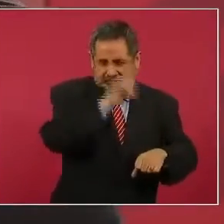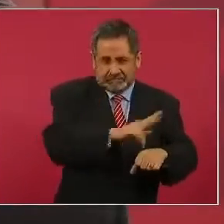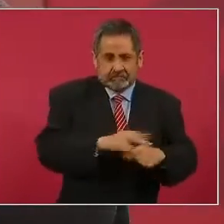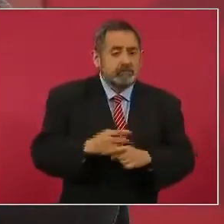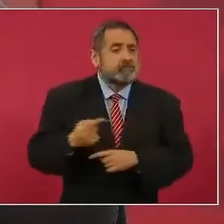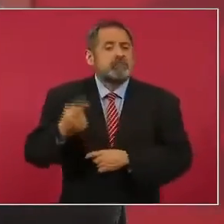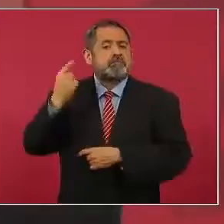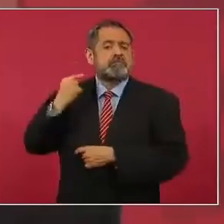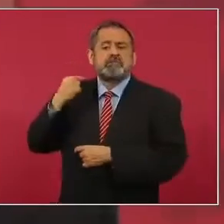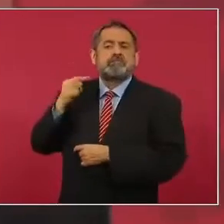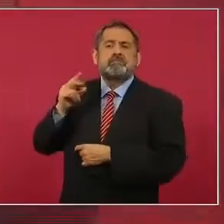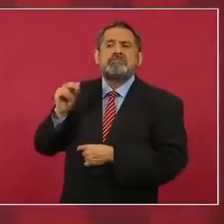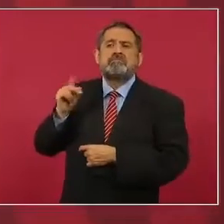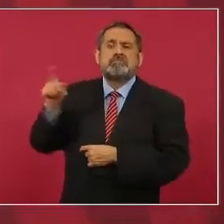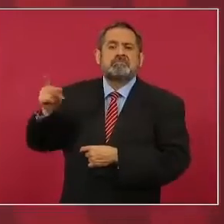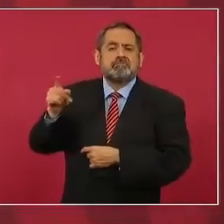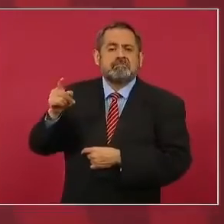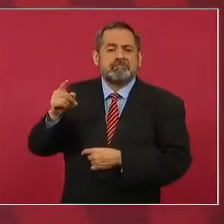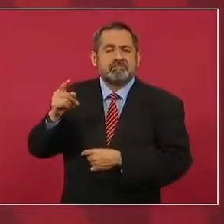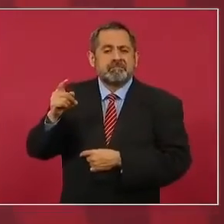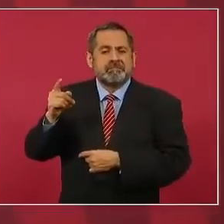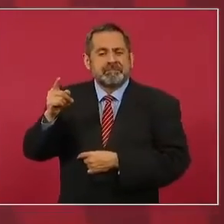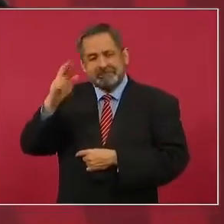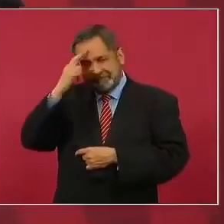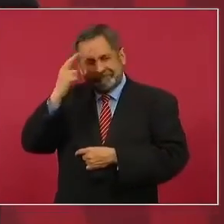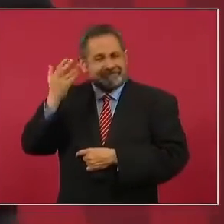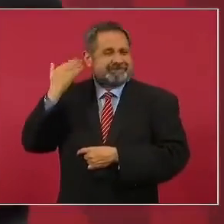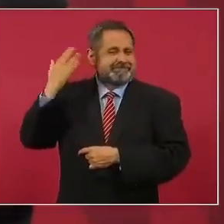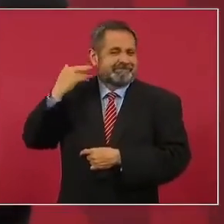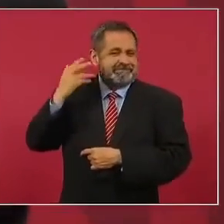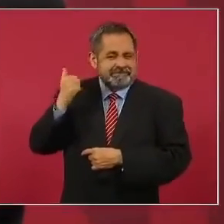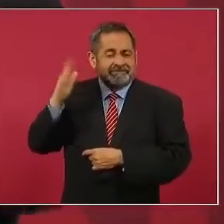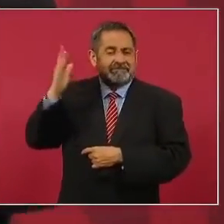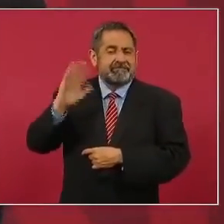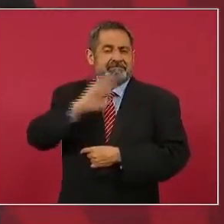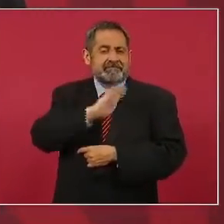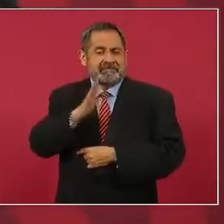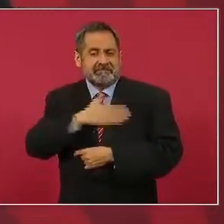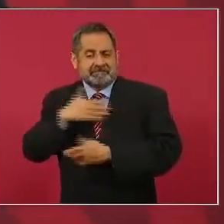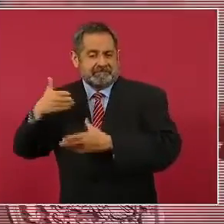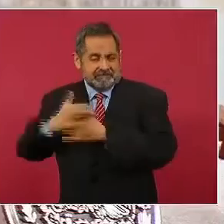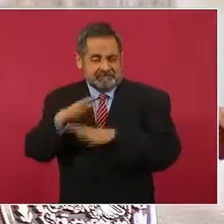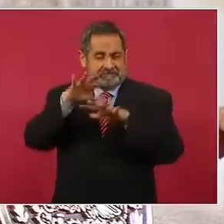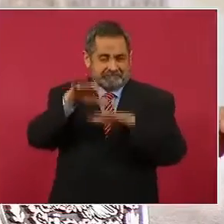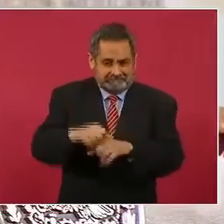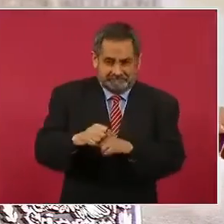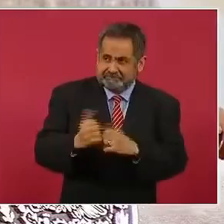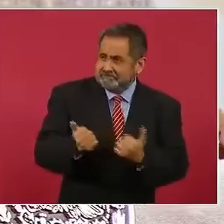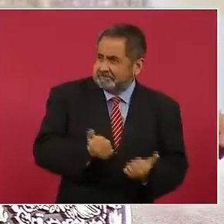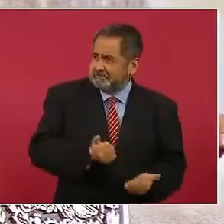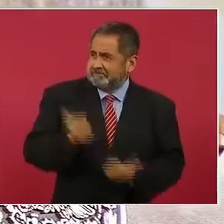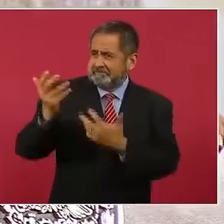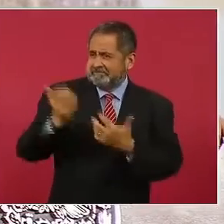que significó el dominio de España